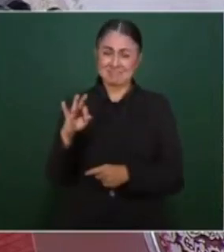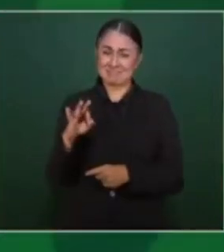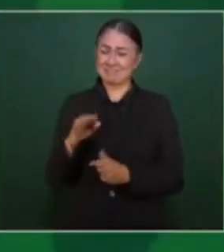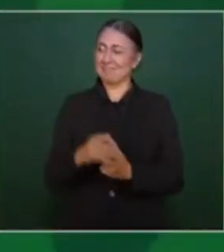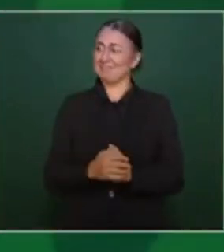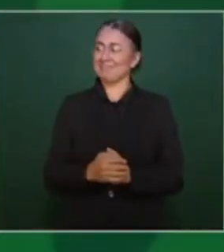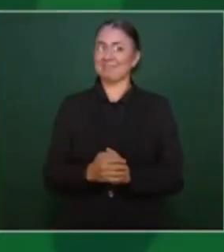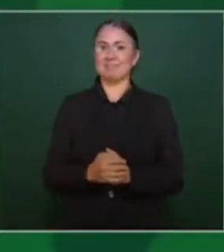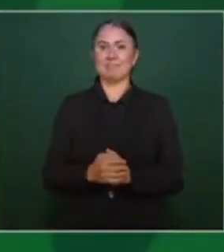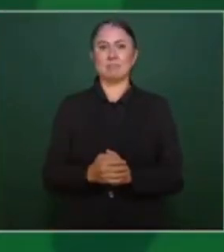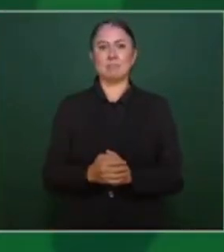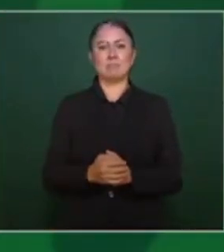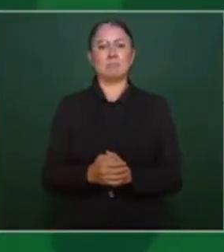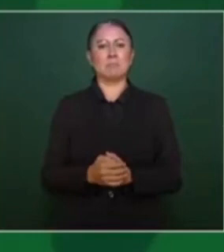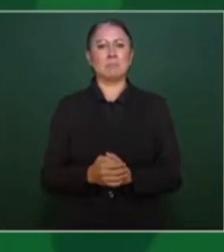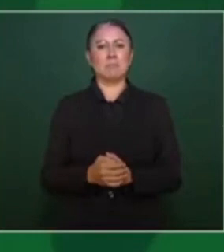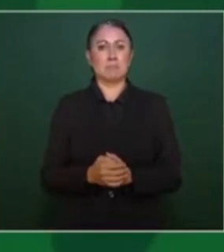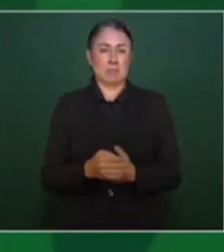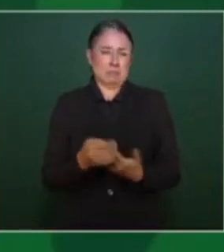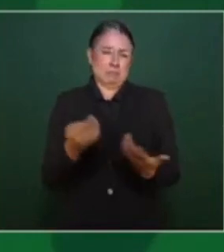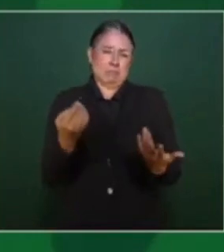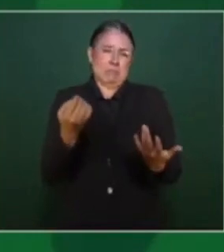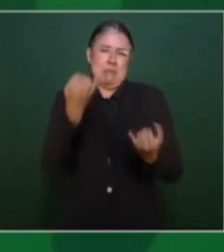pero imagínense 8 columnas